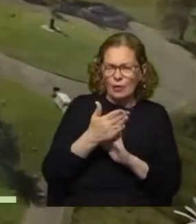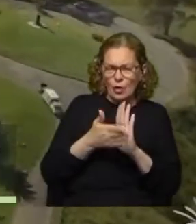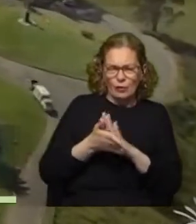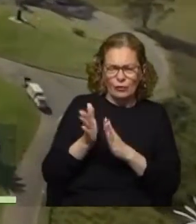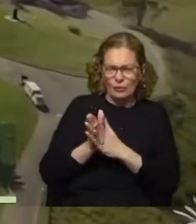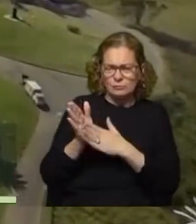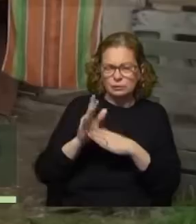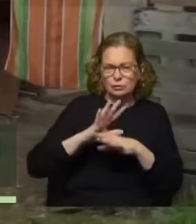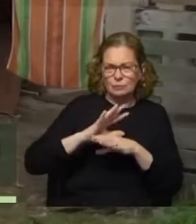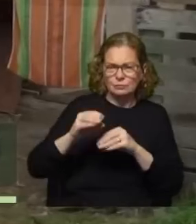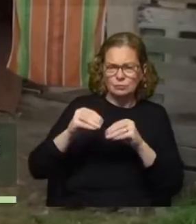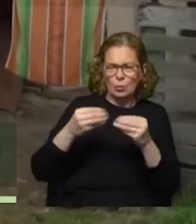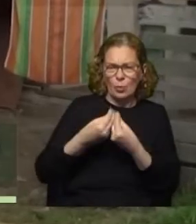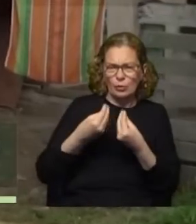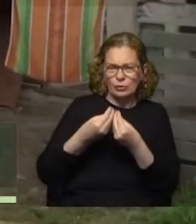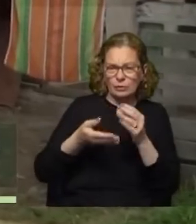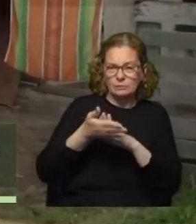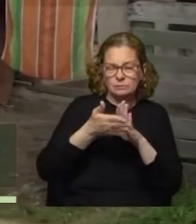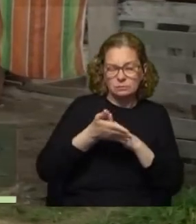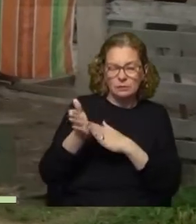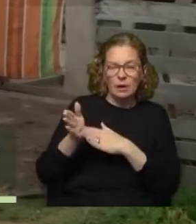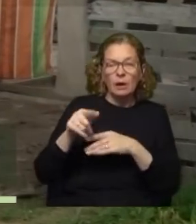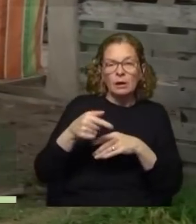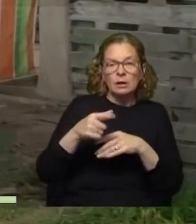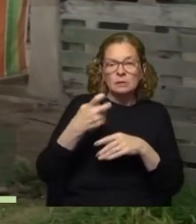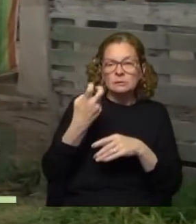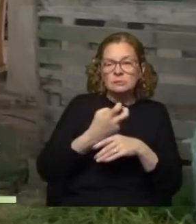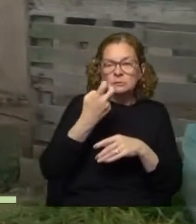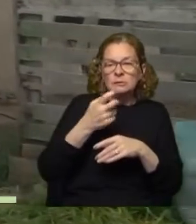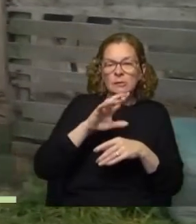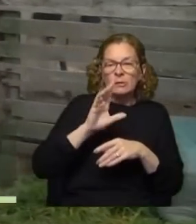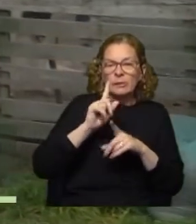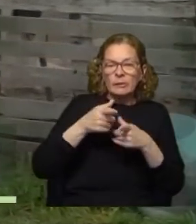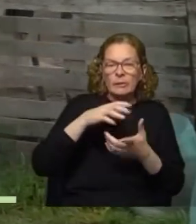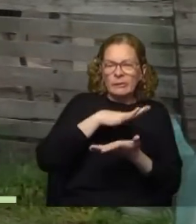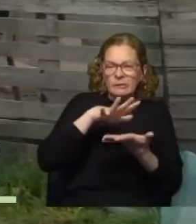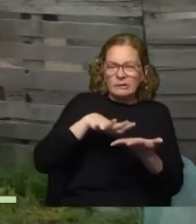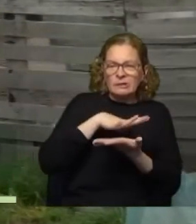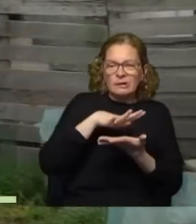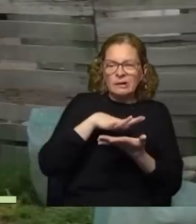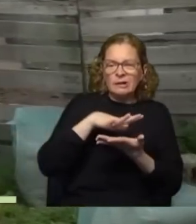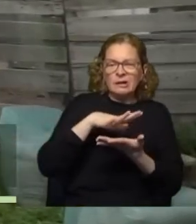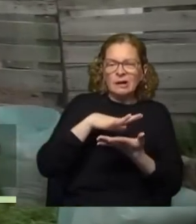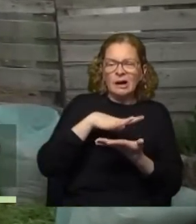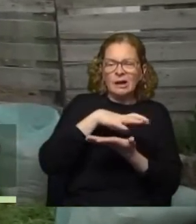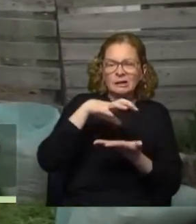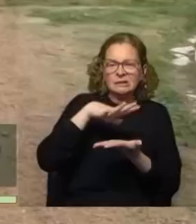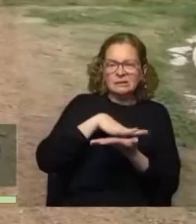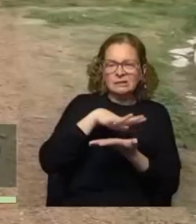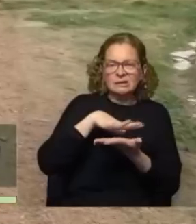a la periferia Popular digamos y por otro lado han buscado zonas o áreas no en donde poder estar